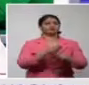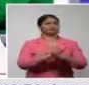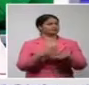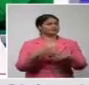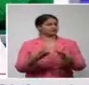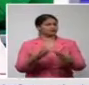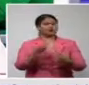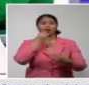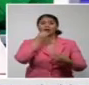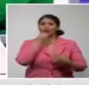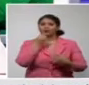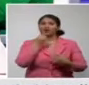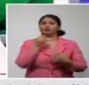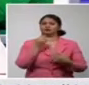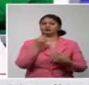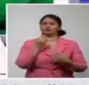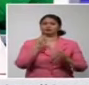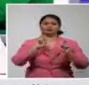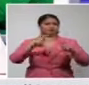que de los